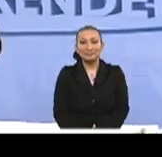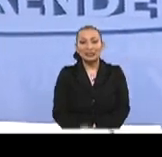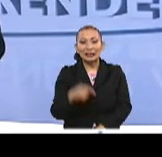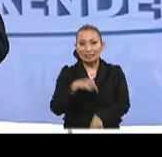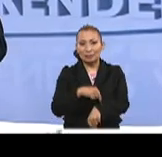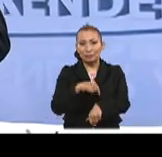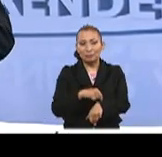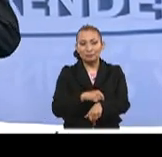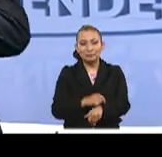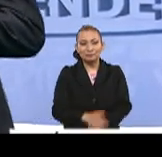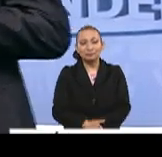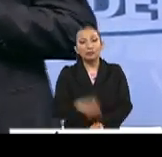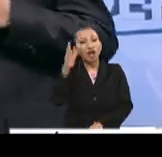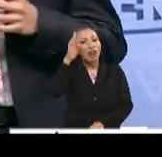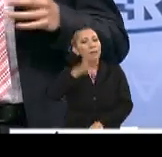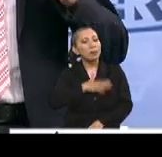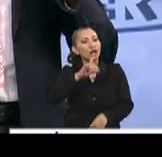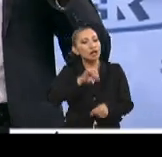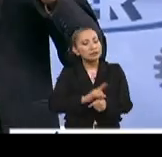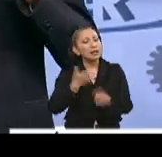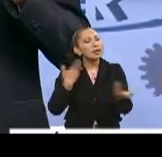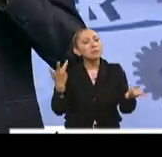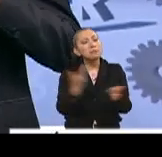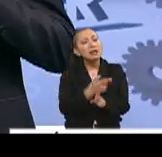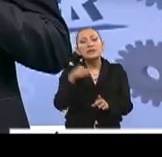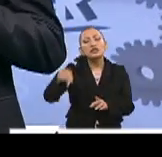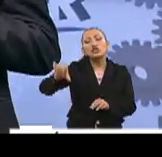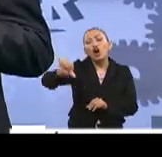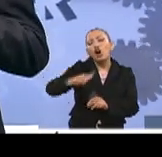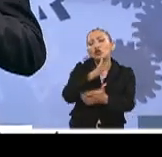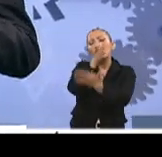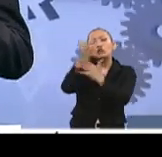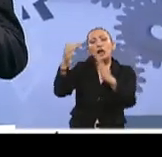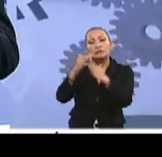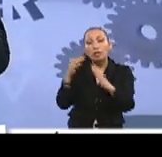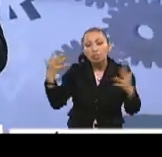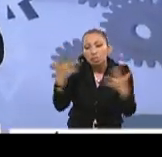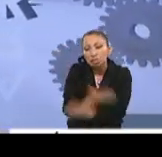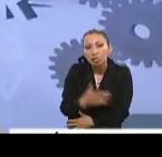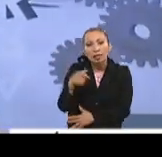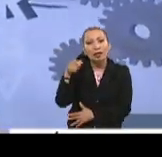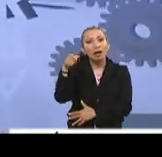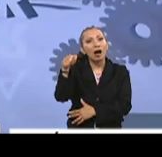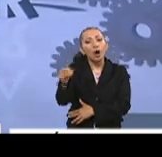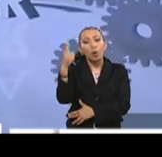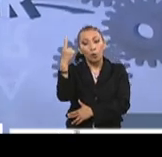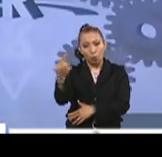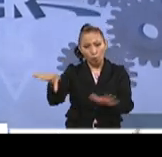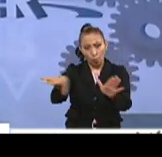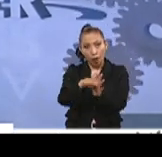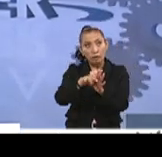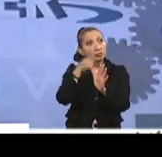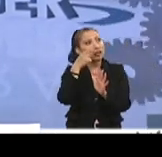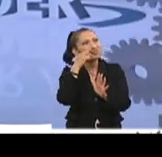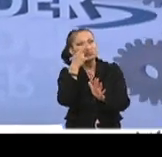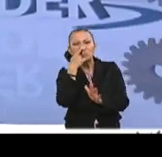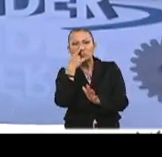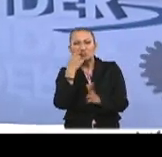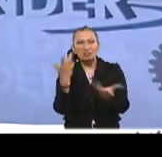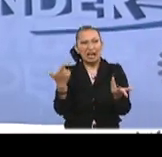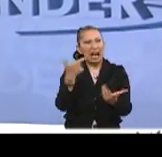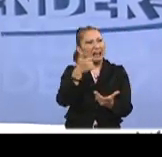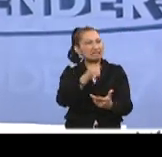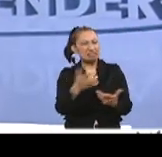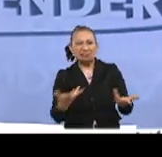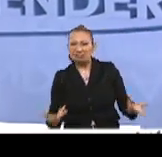Corre tiempo. Hola, buenos días. ¿Qué pasaría si hoy que llegaran a su casa se dieran cuenta que uno de sus cuartos o uno de sus casas huele demasiado a